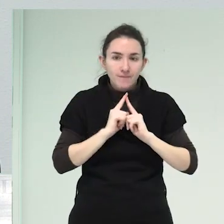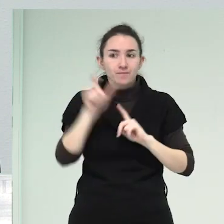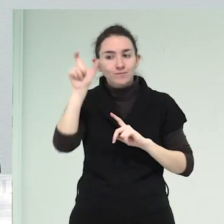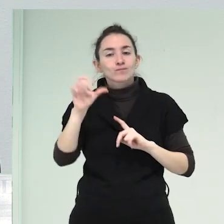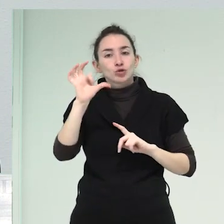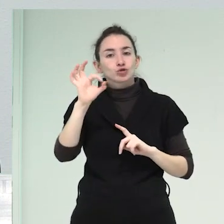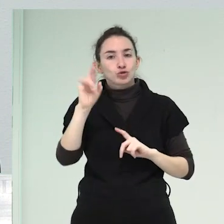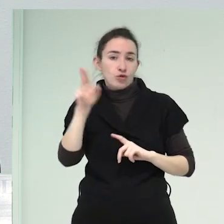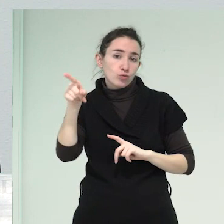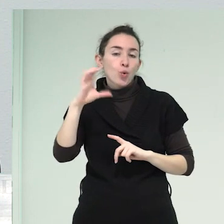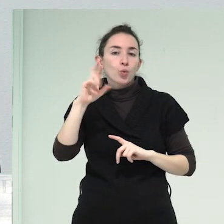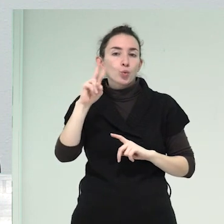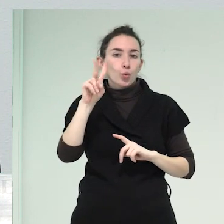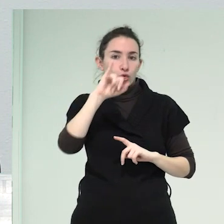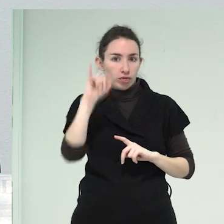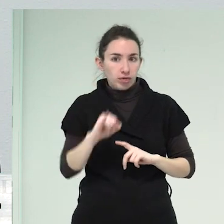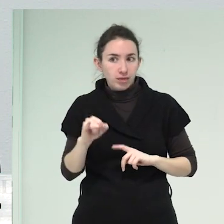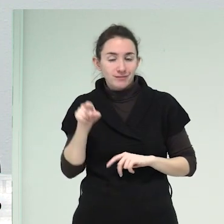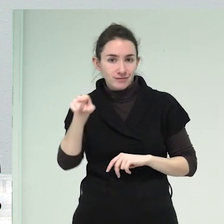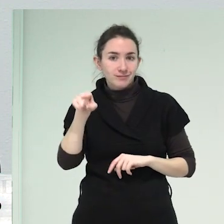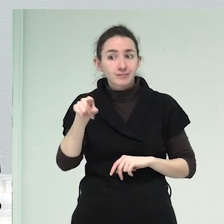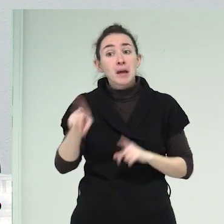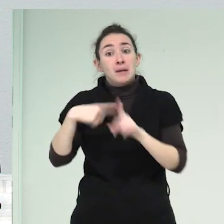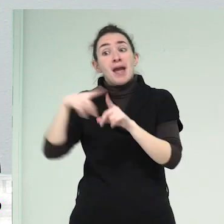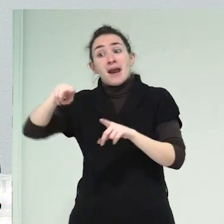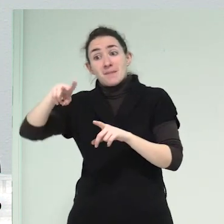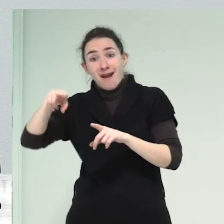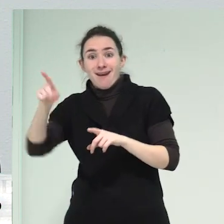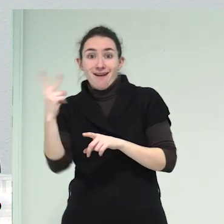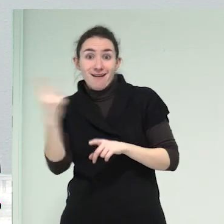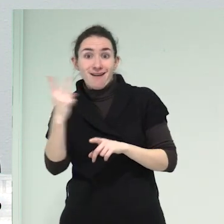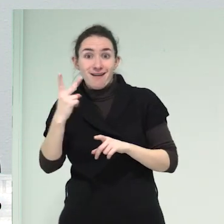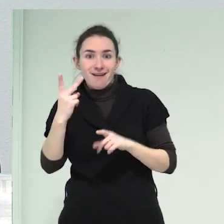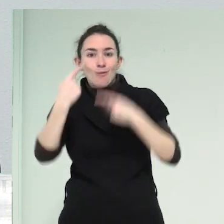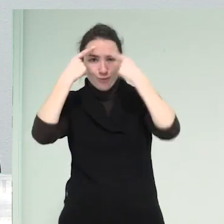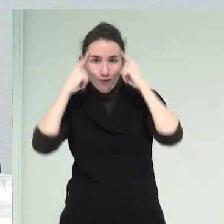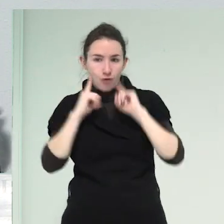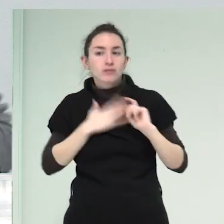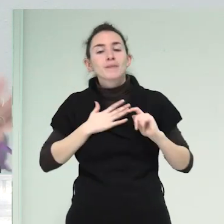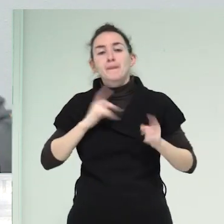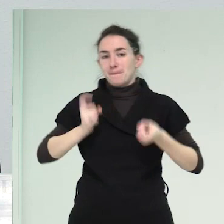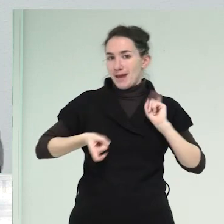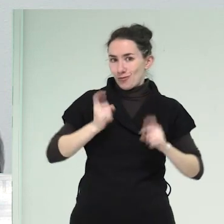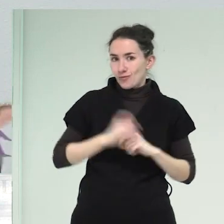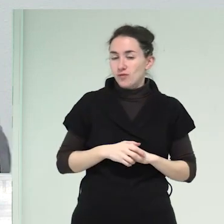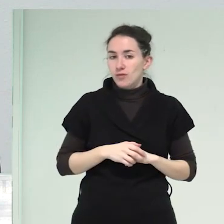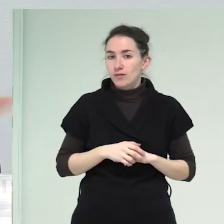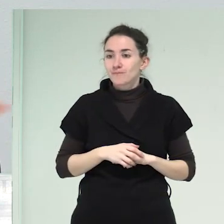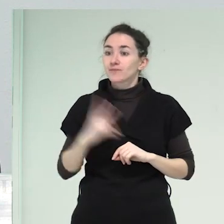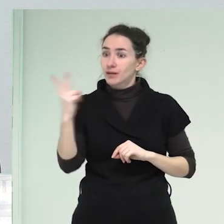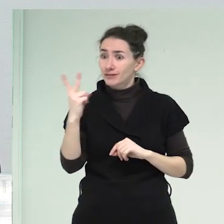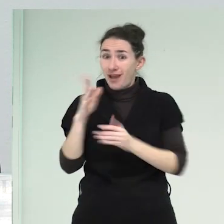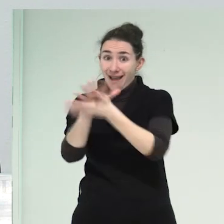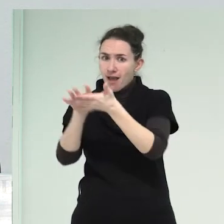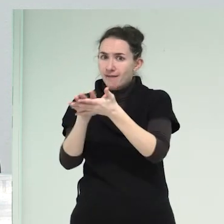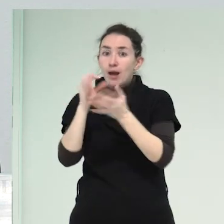y que Sor Juana también era una monja, era de la colonia, en ese momento, en México, ¿no? Y hablaba de lo mismo